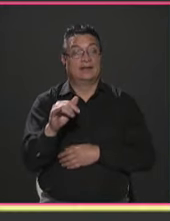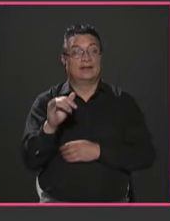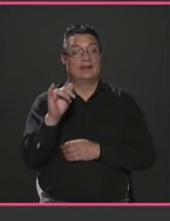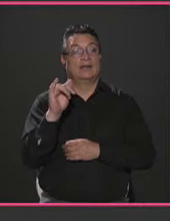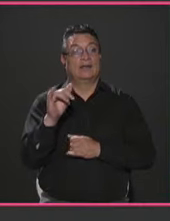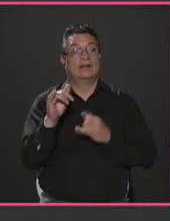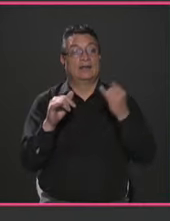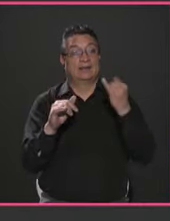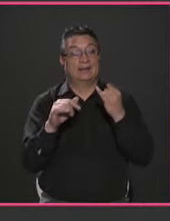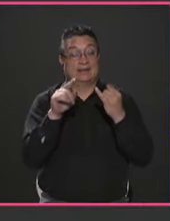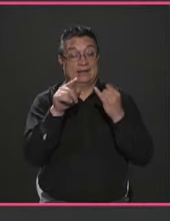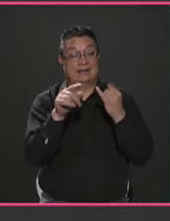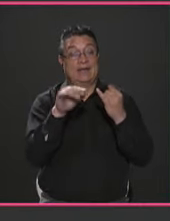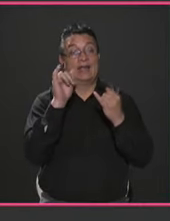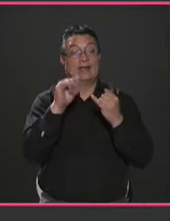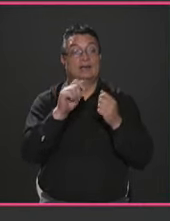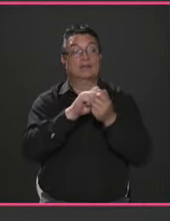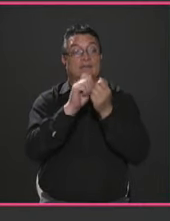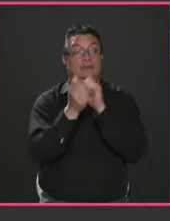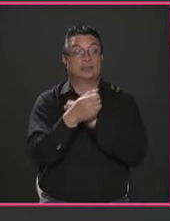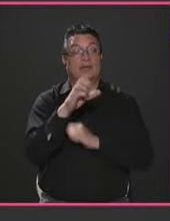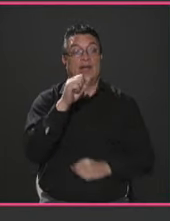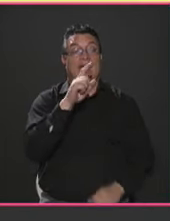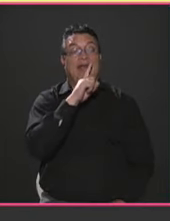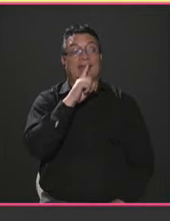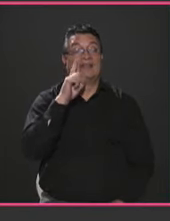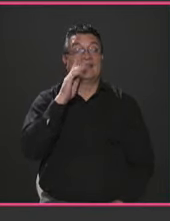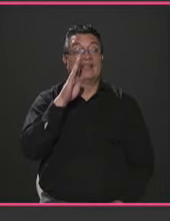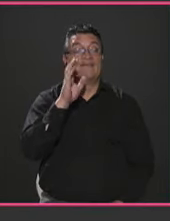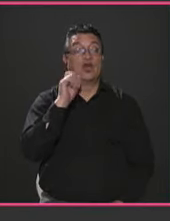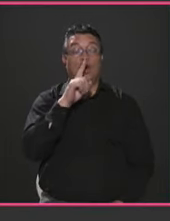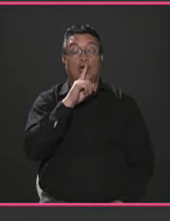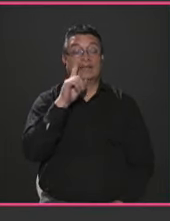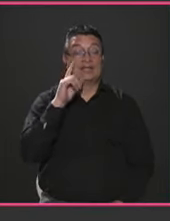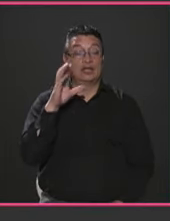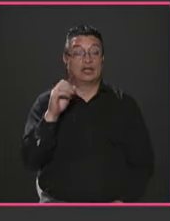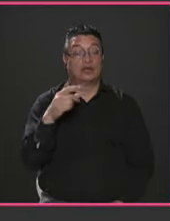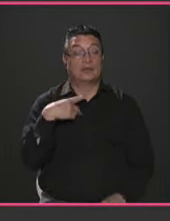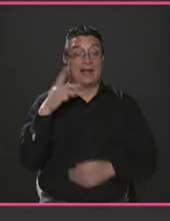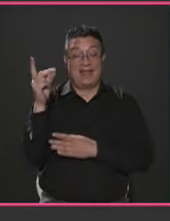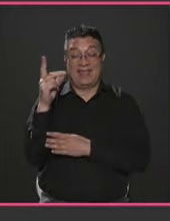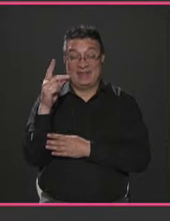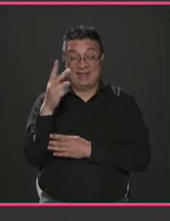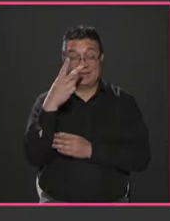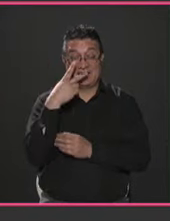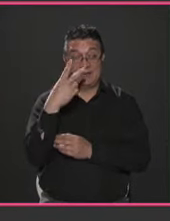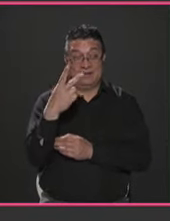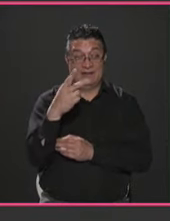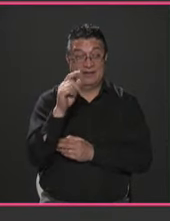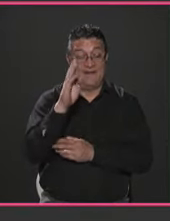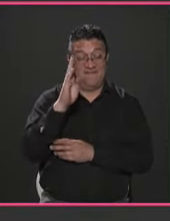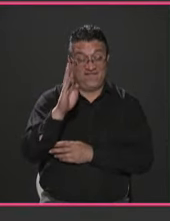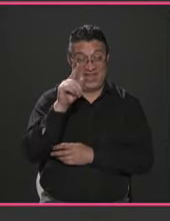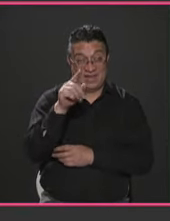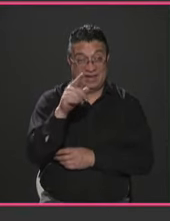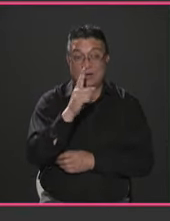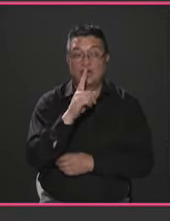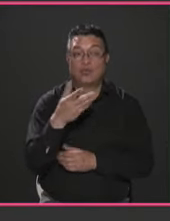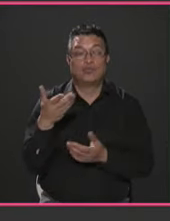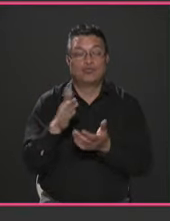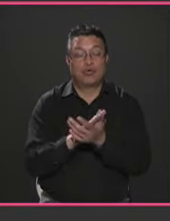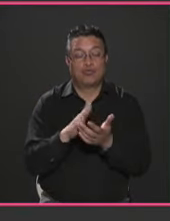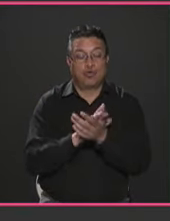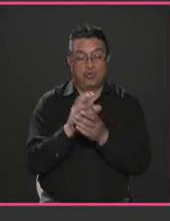izquierda y se convierte en antibióticos lo que ven a la derecha es el clg que no muere